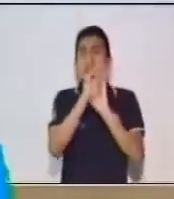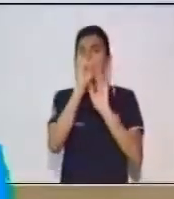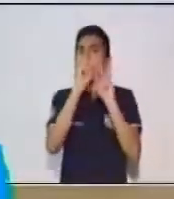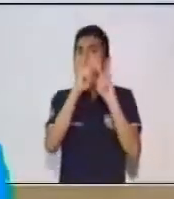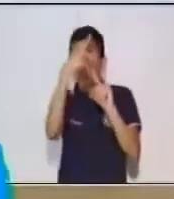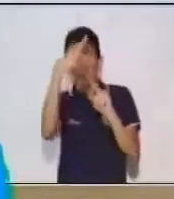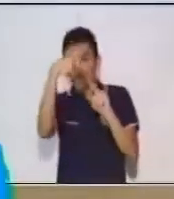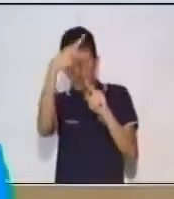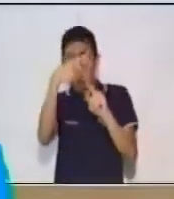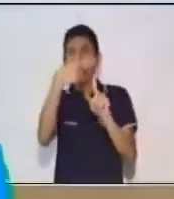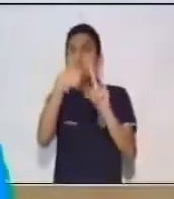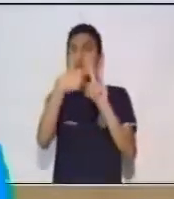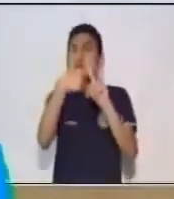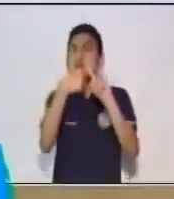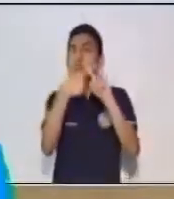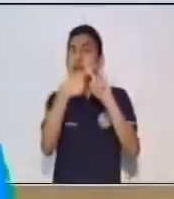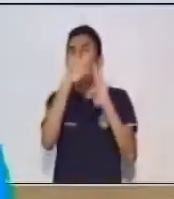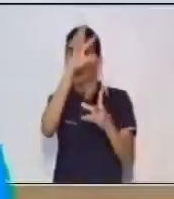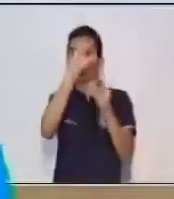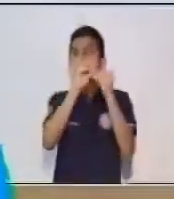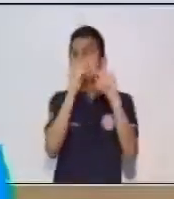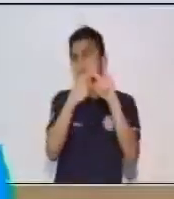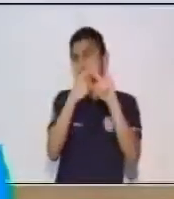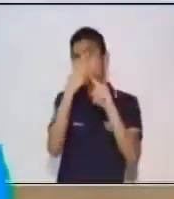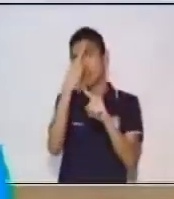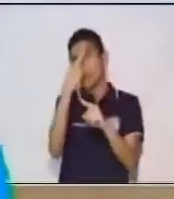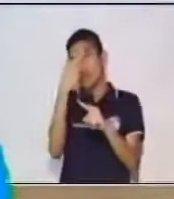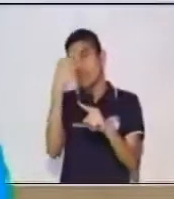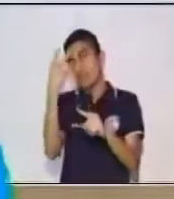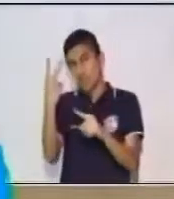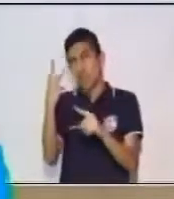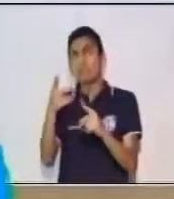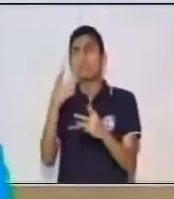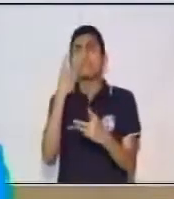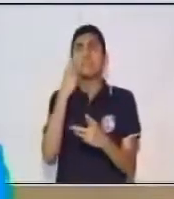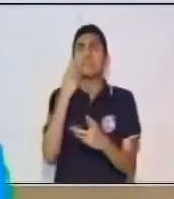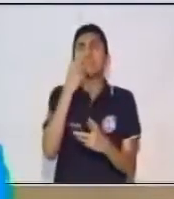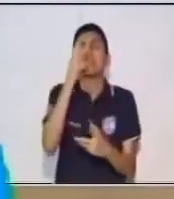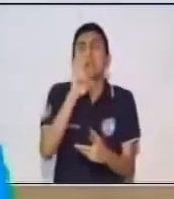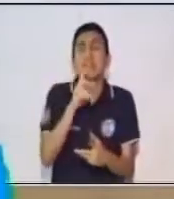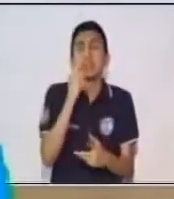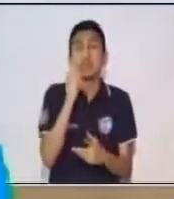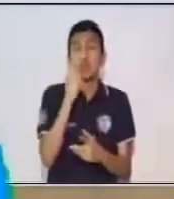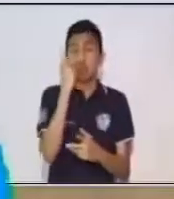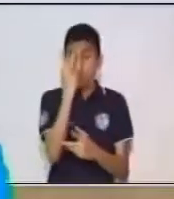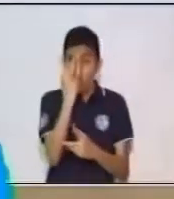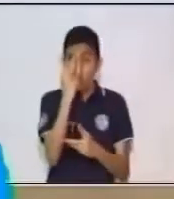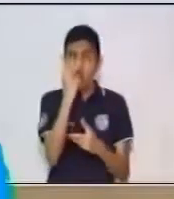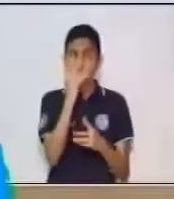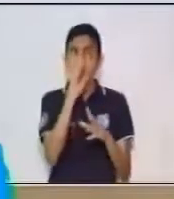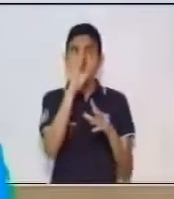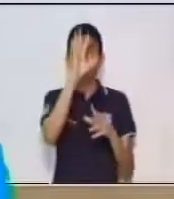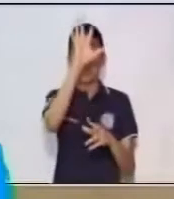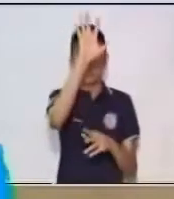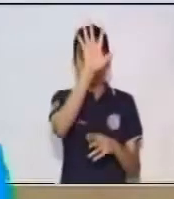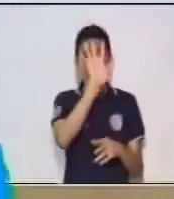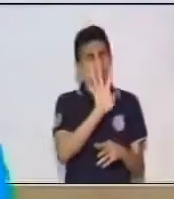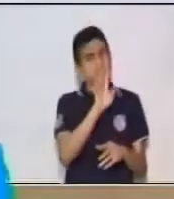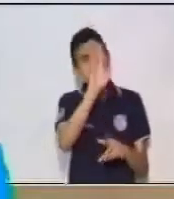me den 32. Cuando son signos diferentes, lo que estoy buscando es dos números que restados me